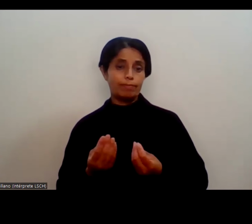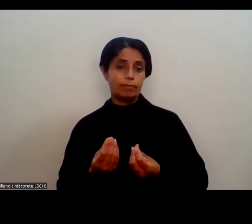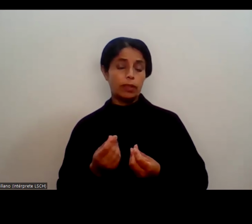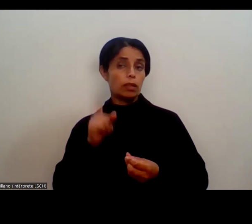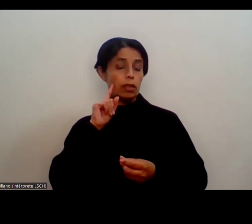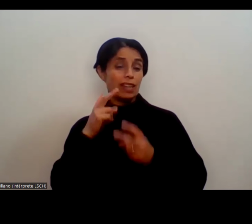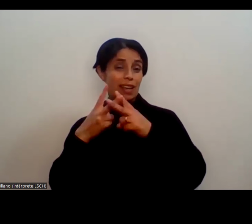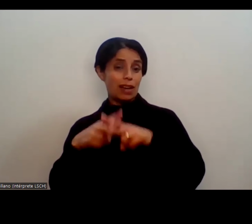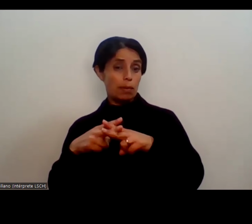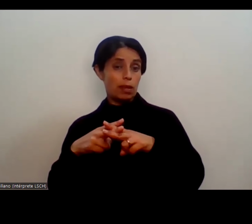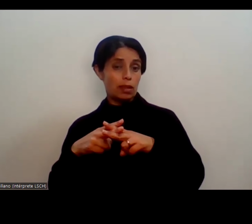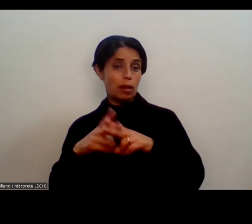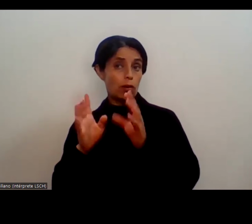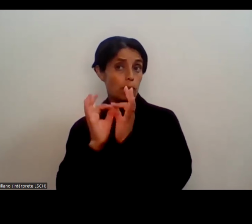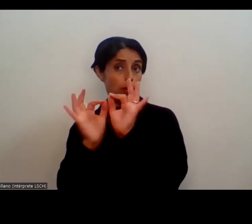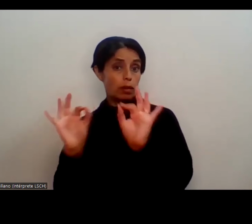instrumental más completo